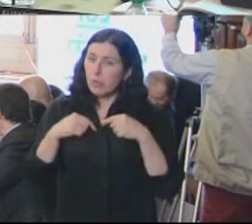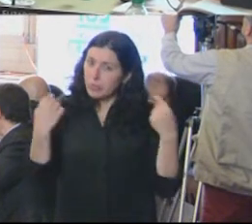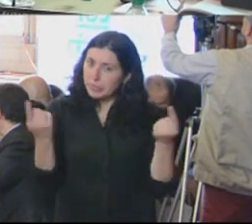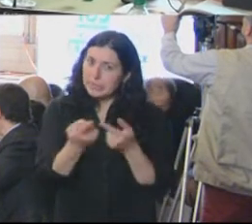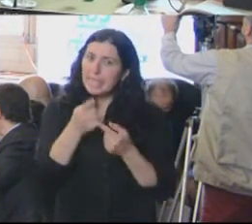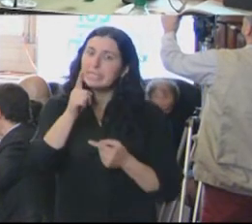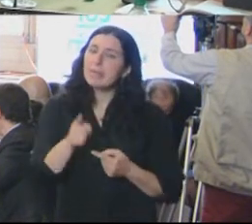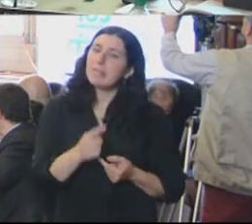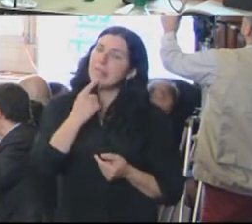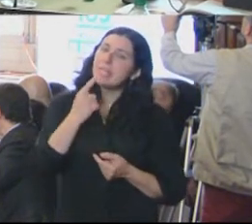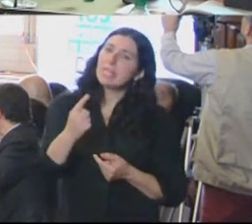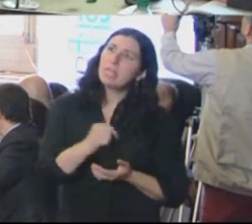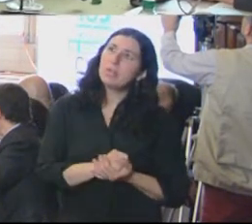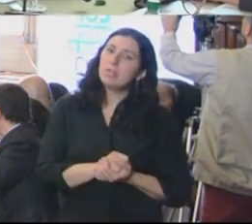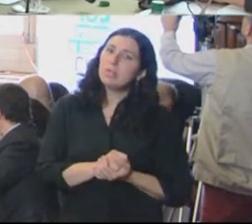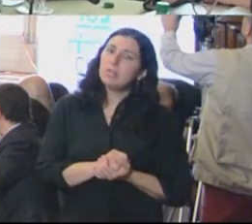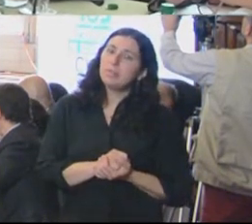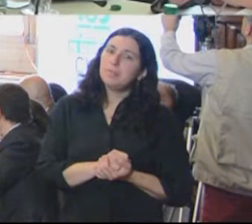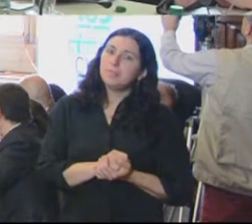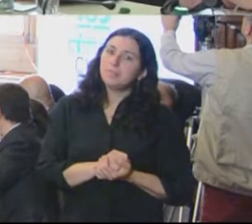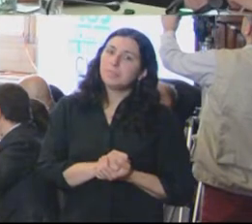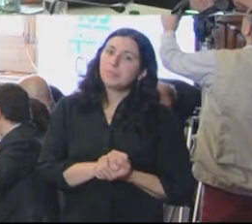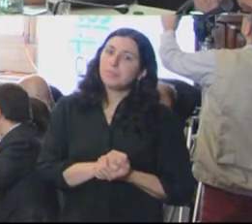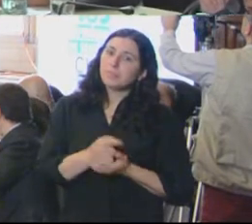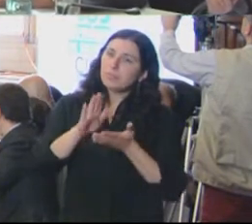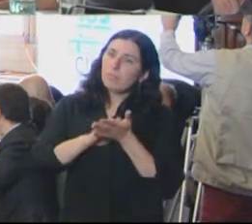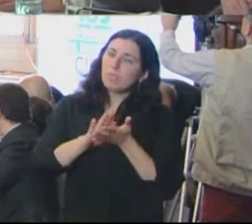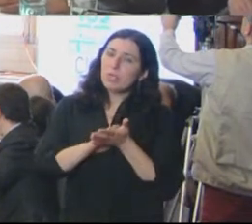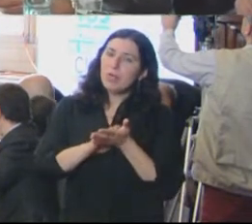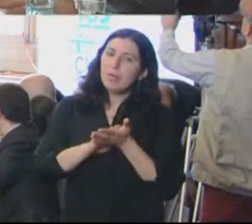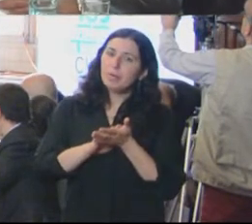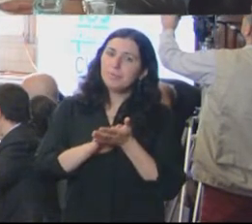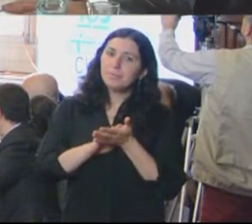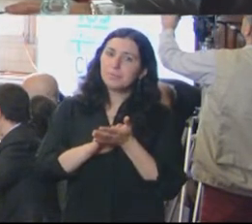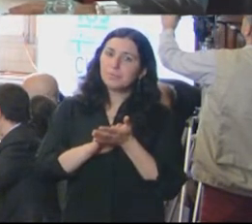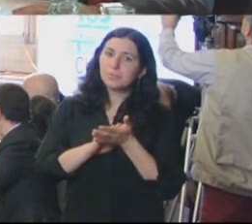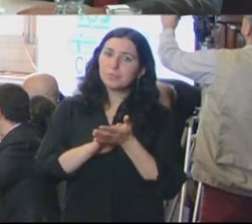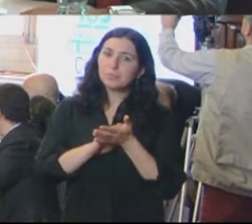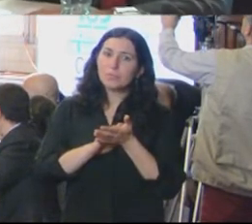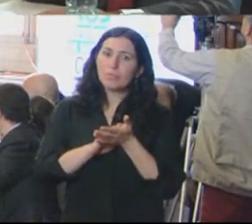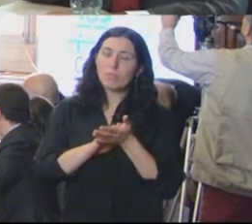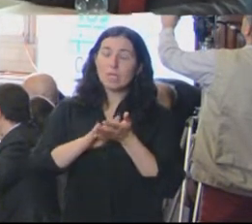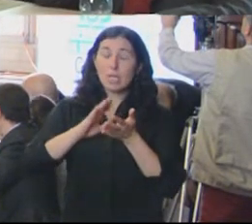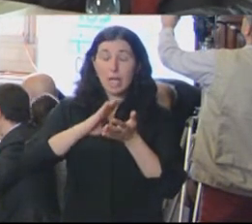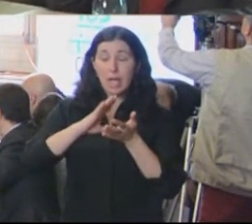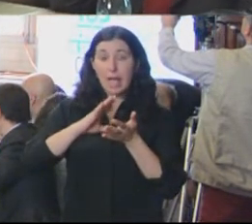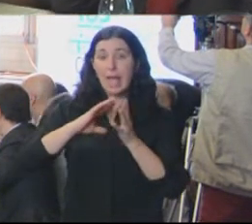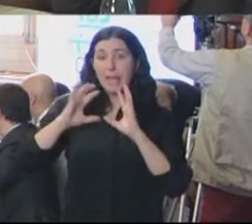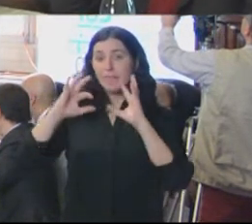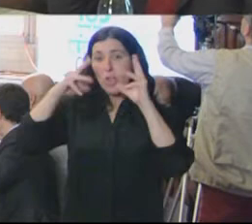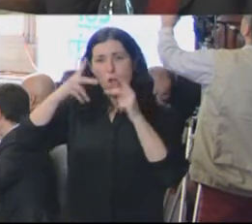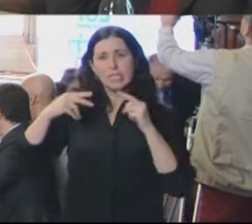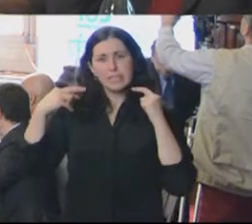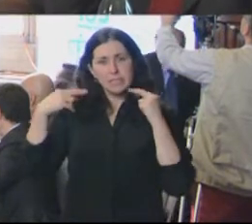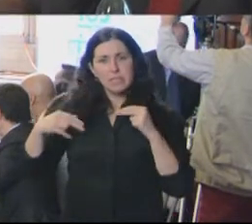señalaron que, bueno, la calificación de una violencia